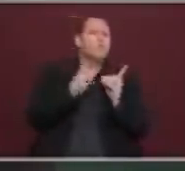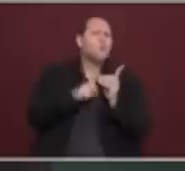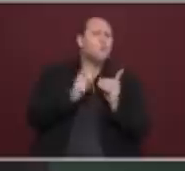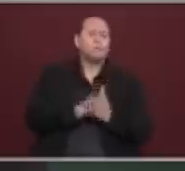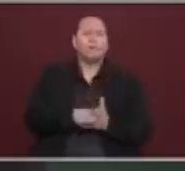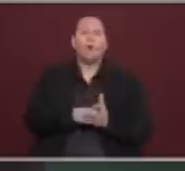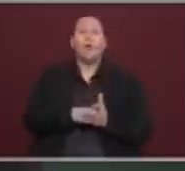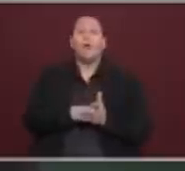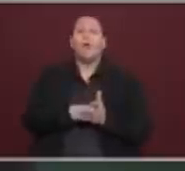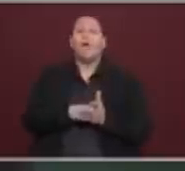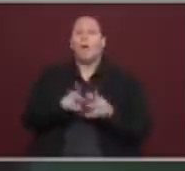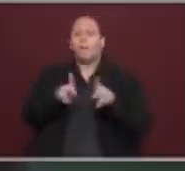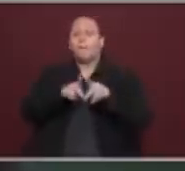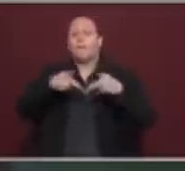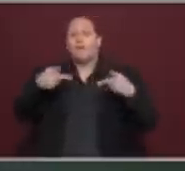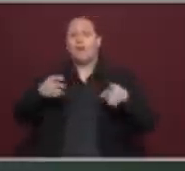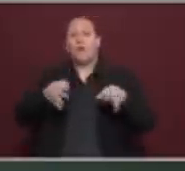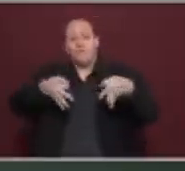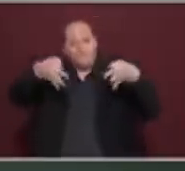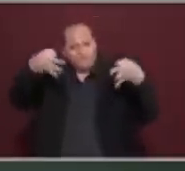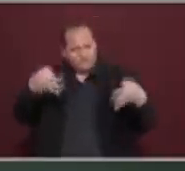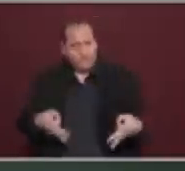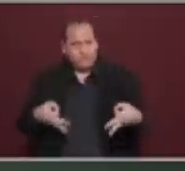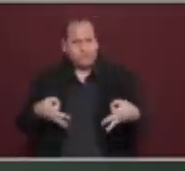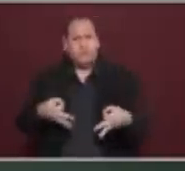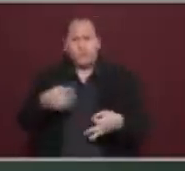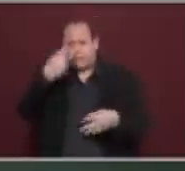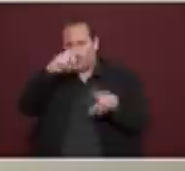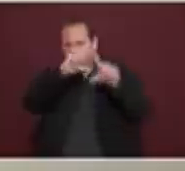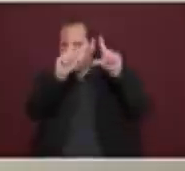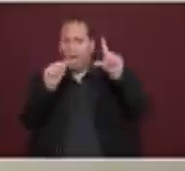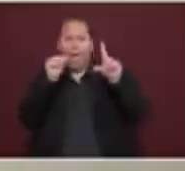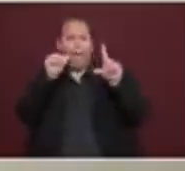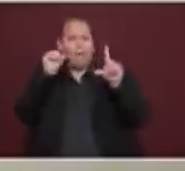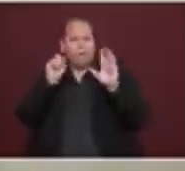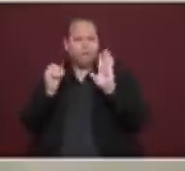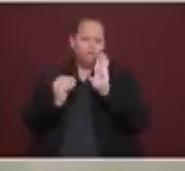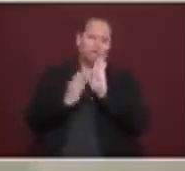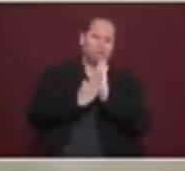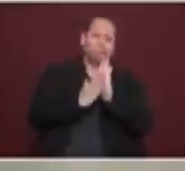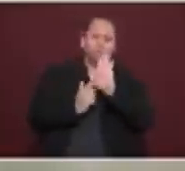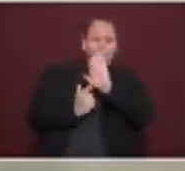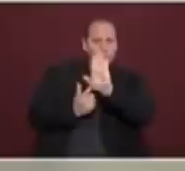el diario oficial el día de ayer